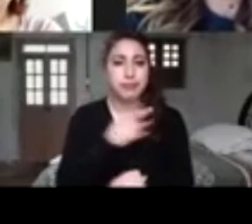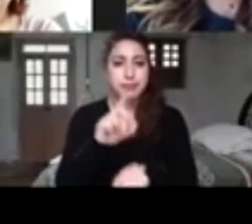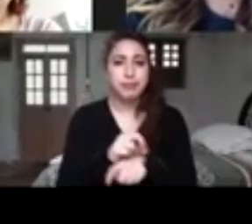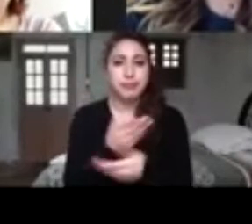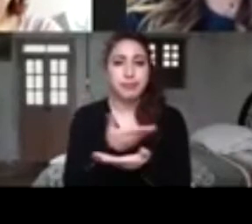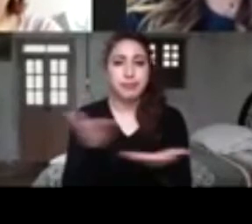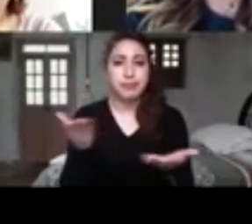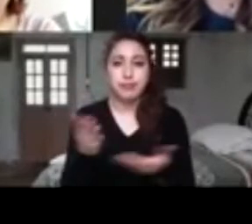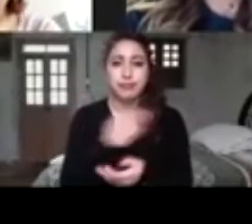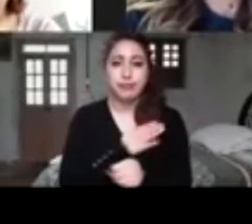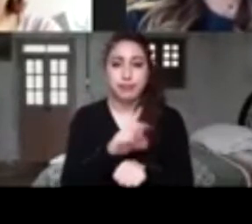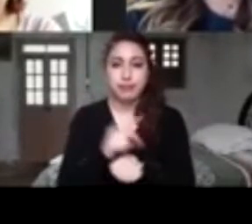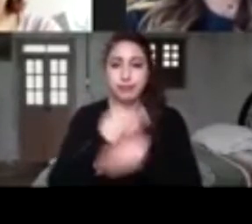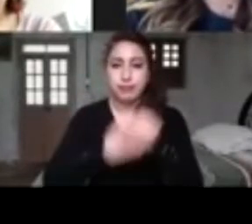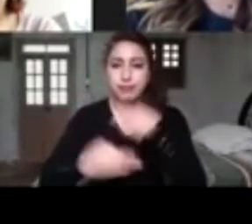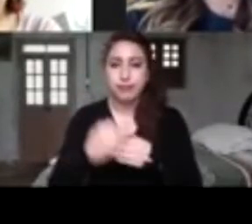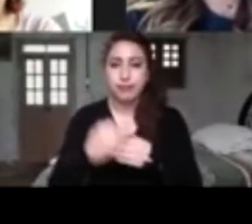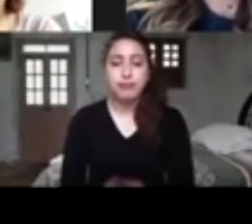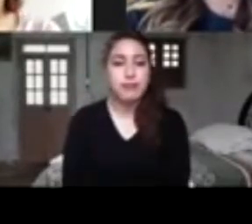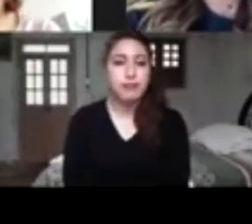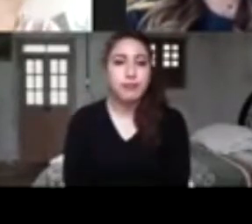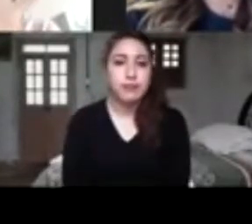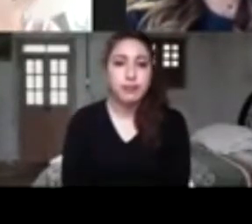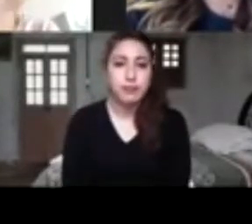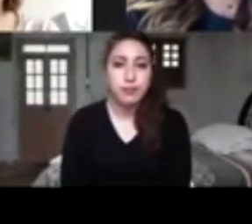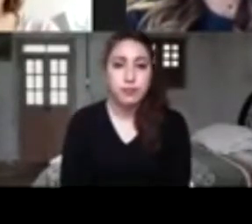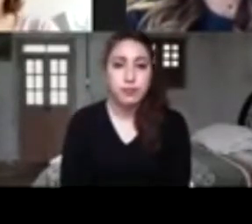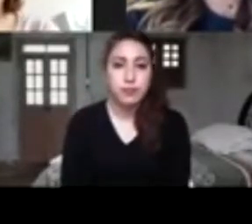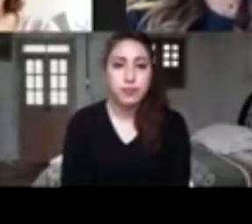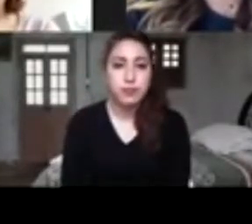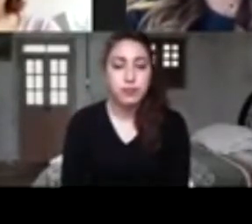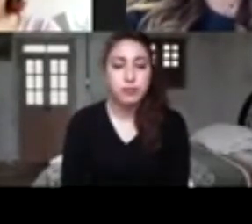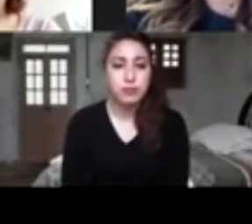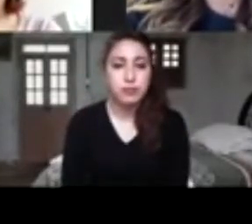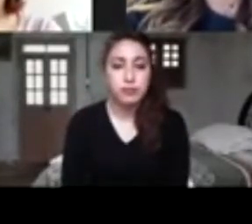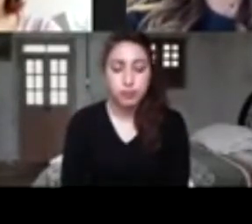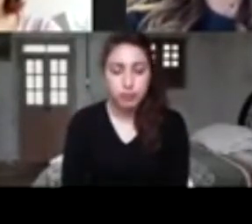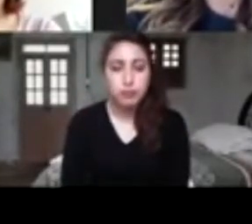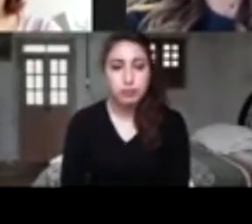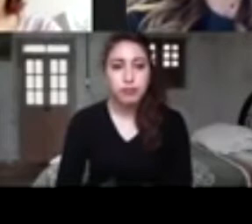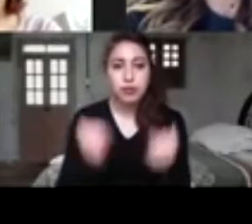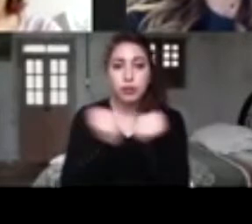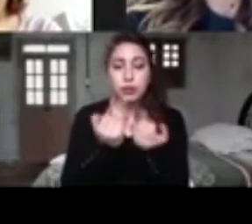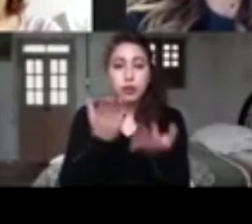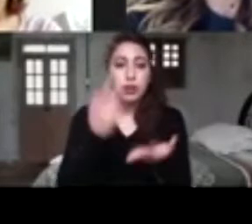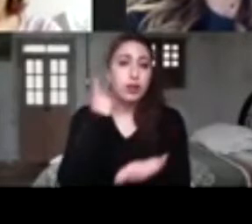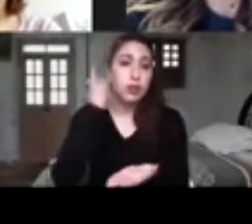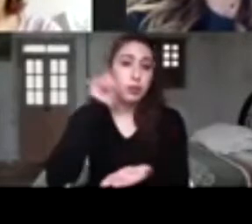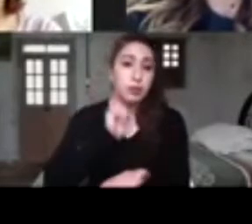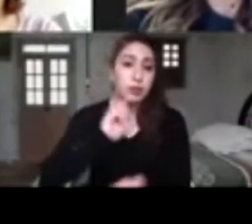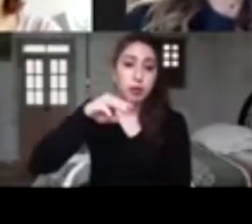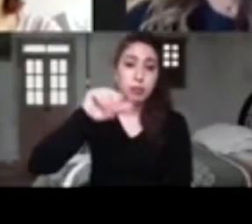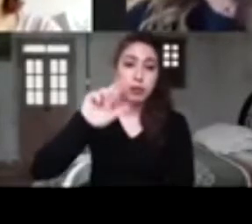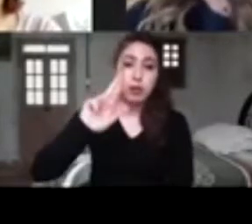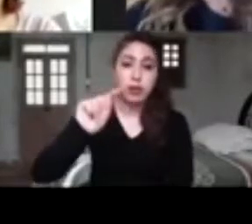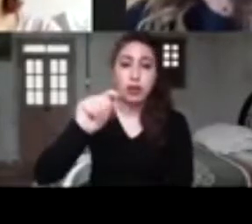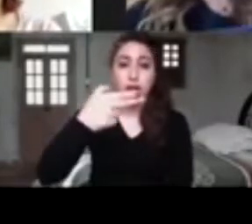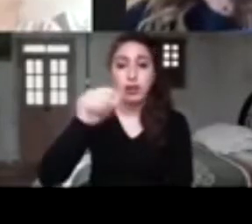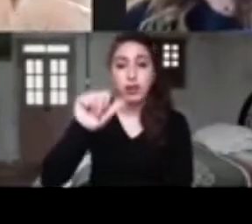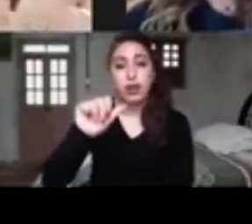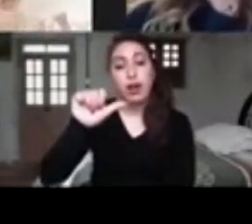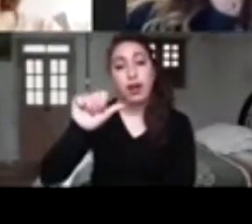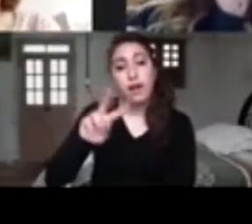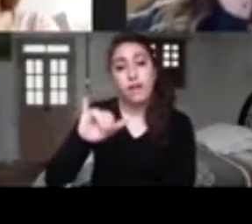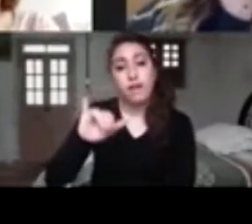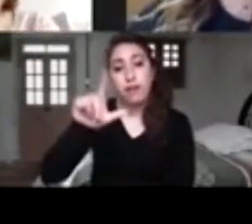buenos días. Buenos días, diputado. Un gusto saludar también a la diputada Marta Soledad Ávila Ventura, quien